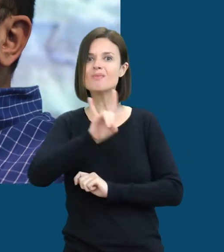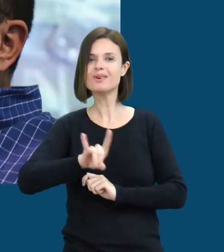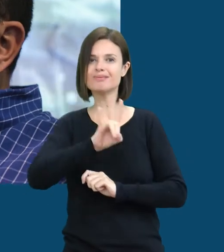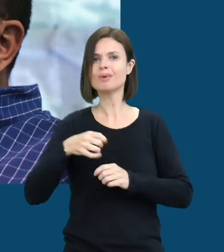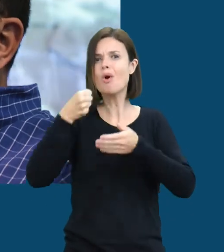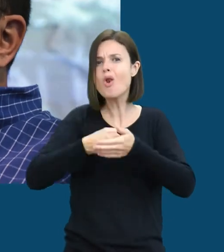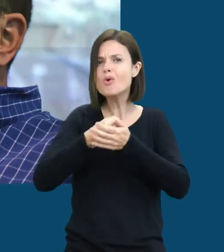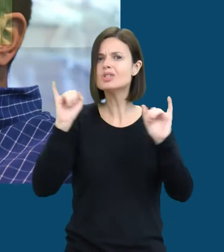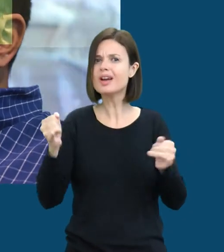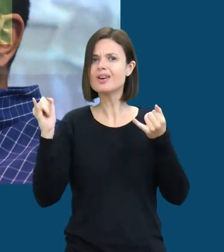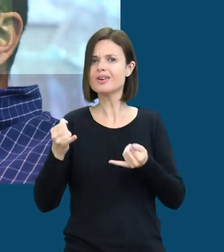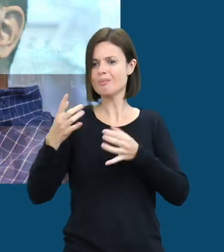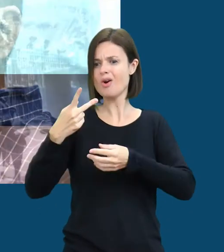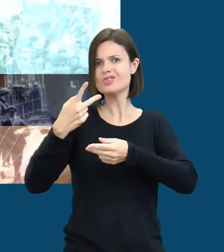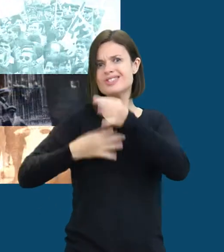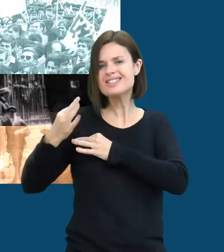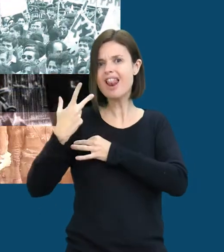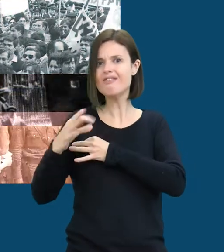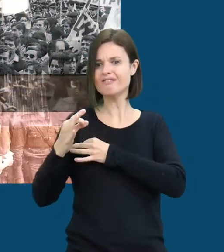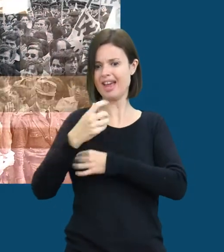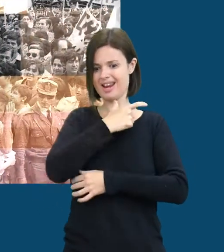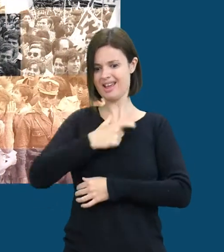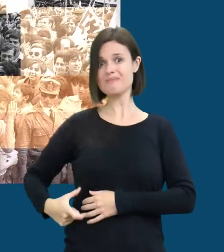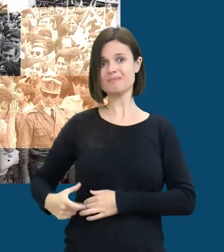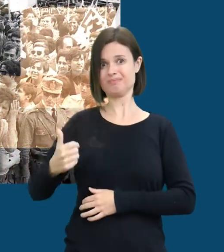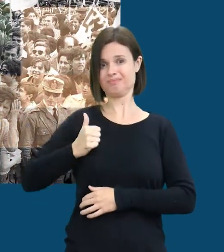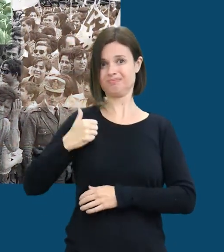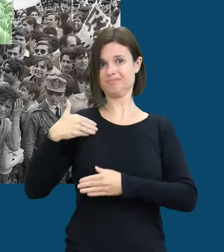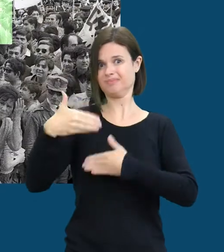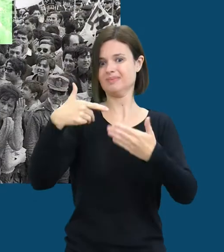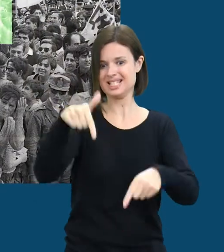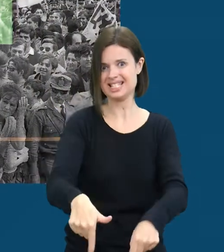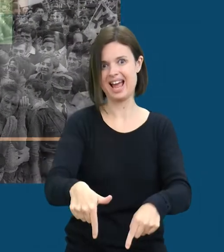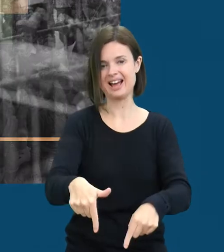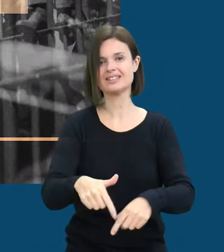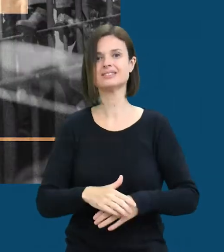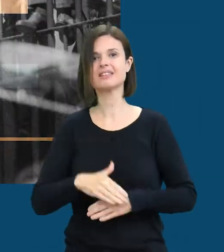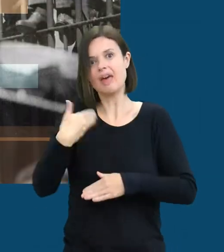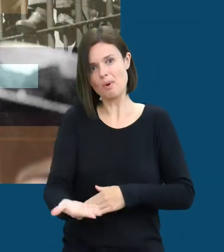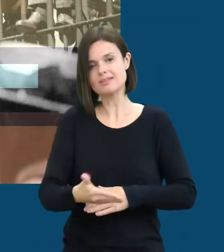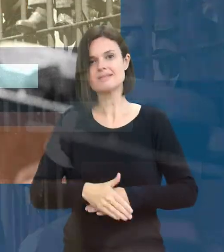lucha juvenil que va a atravesar el siglo XX y que va a llegar efectivamente a después de la dictadura.